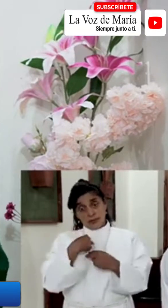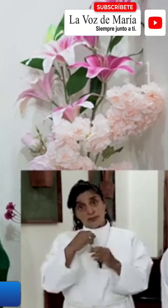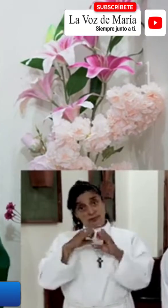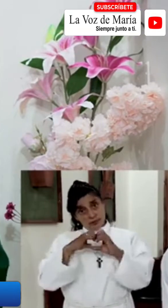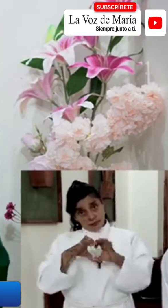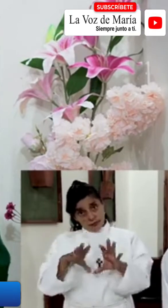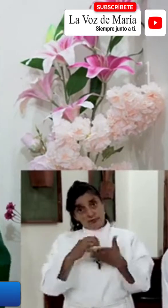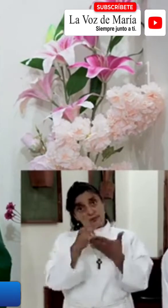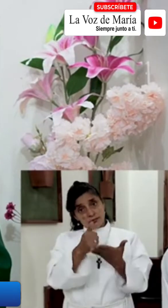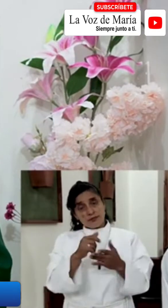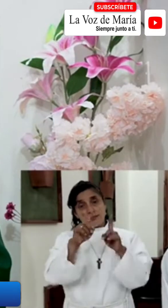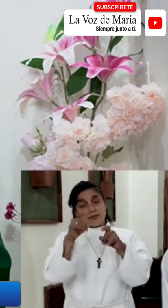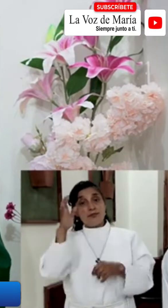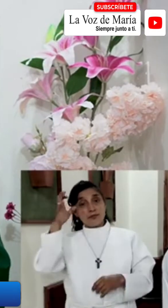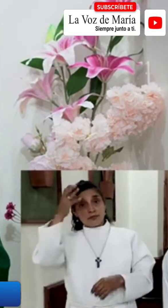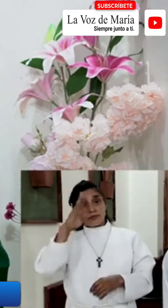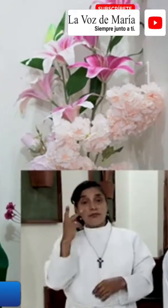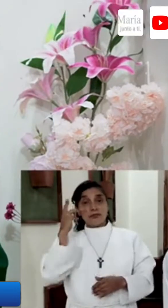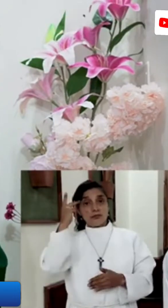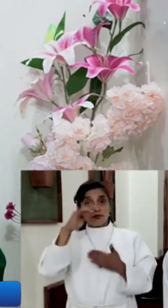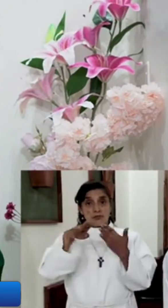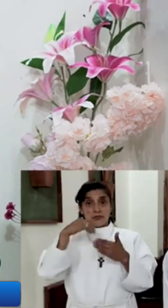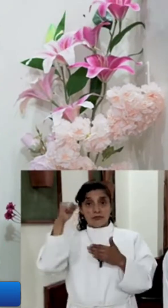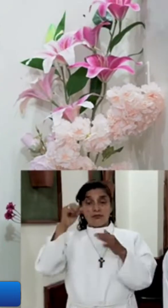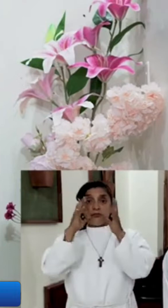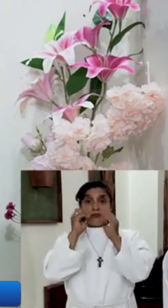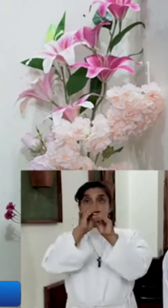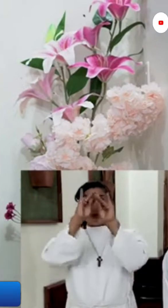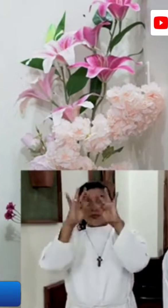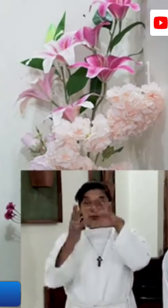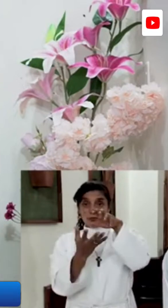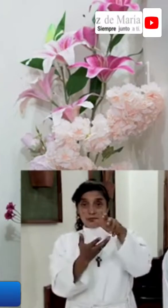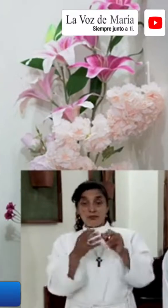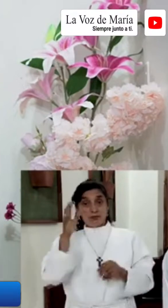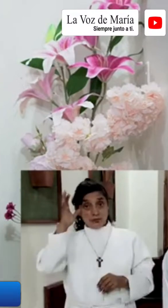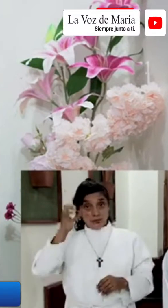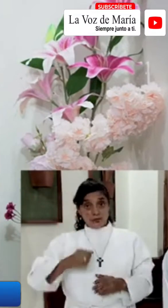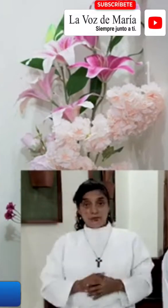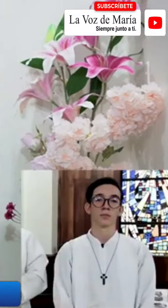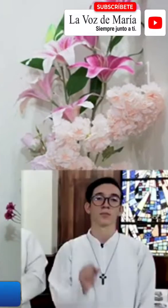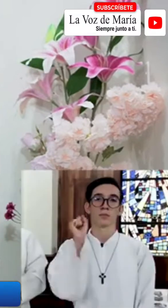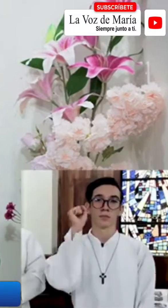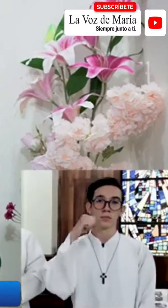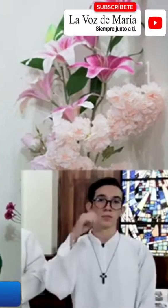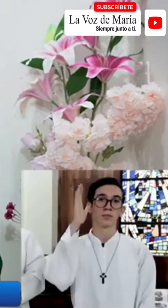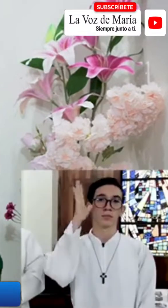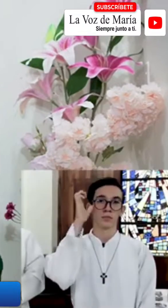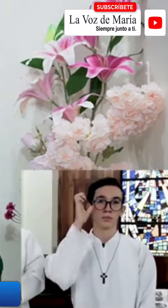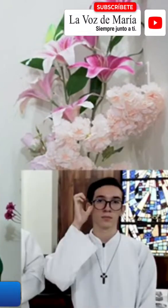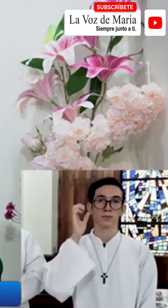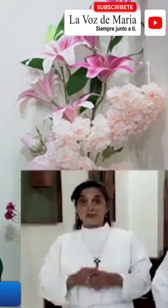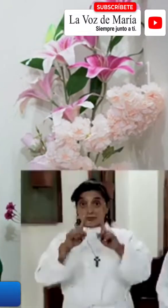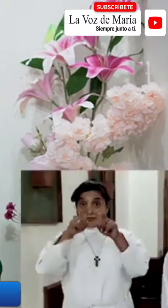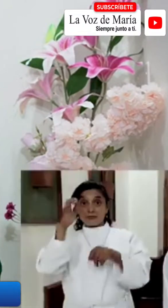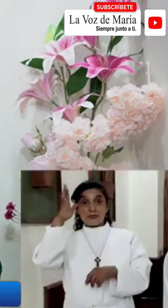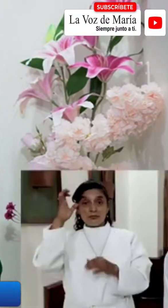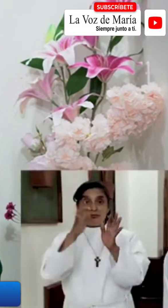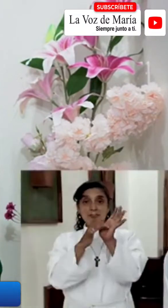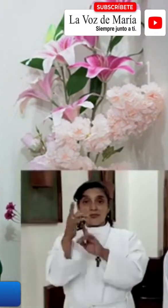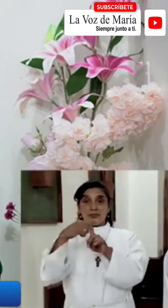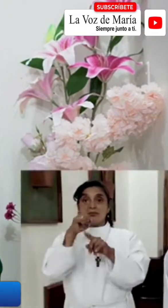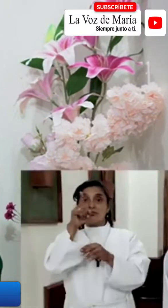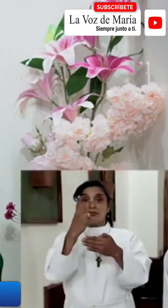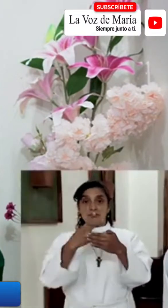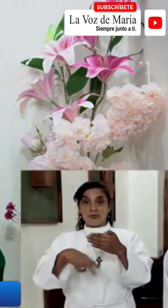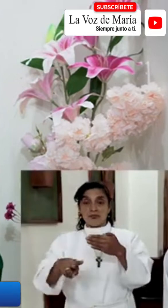misericordiosos. ¿Creen ustedes en Dios Padre Todopoderoso, Creador del cielo y de la tierra? ¿Creen en Jesucristo,